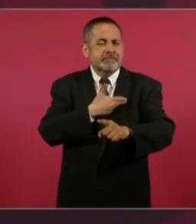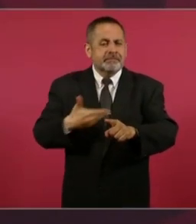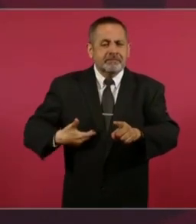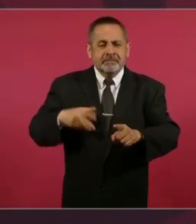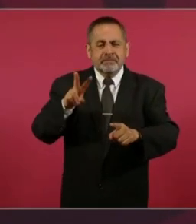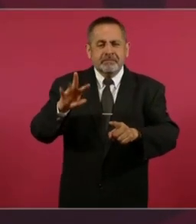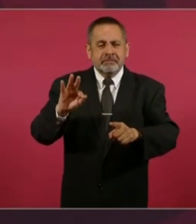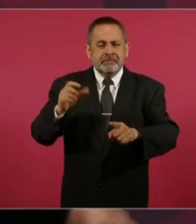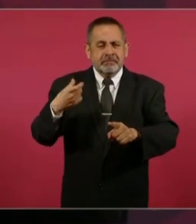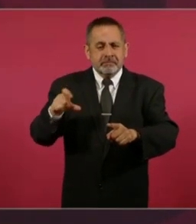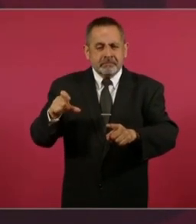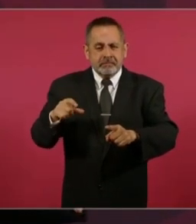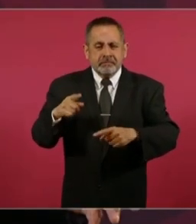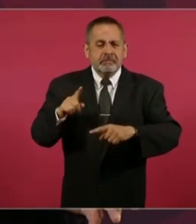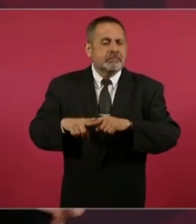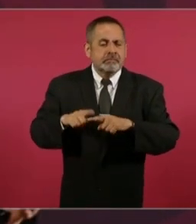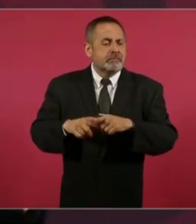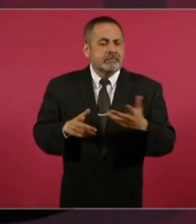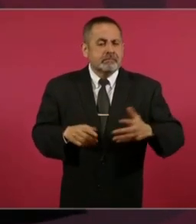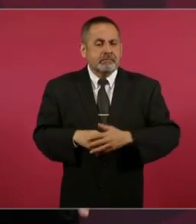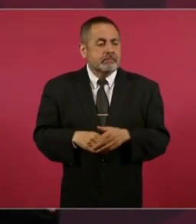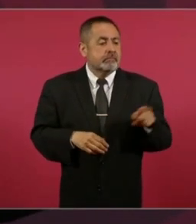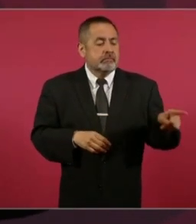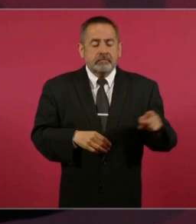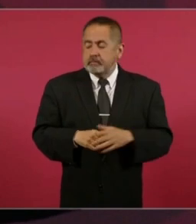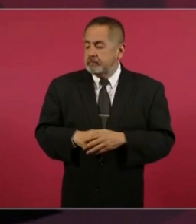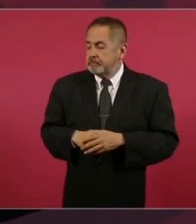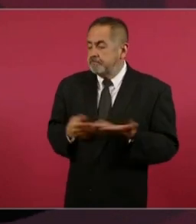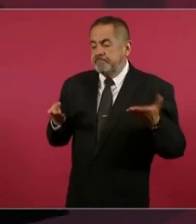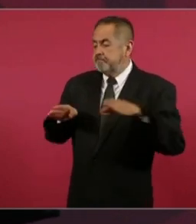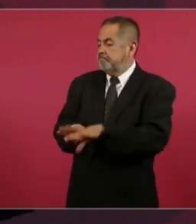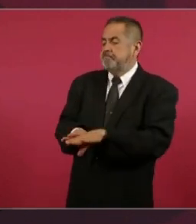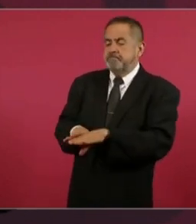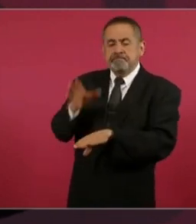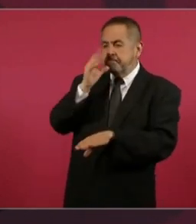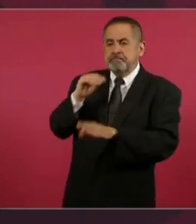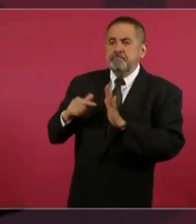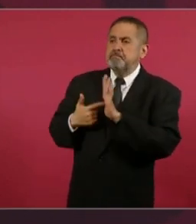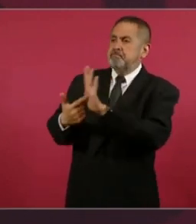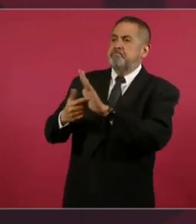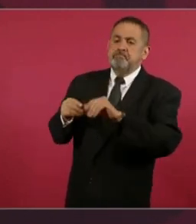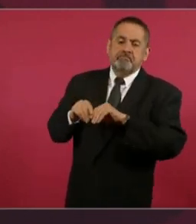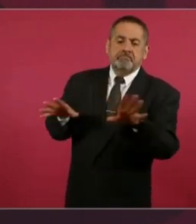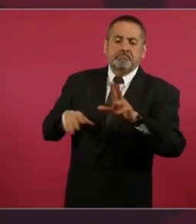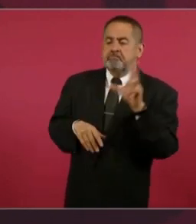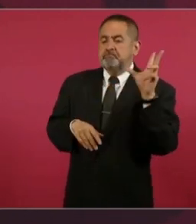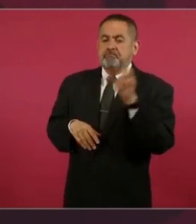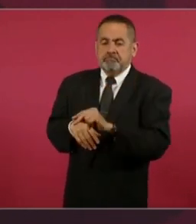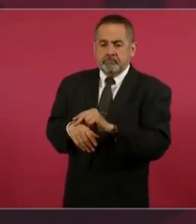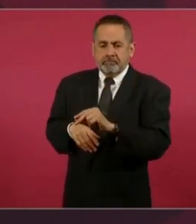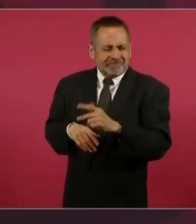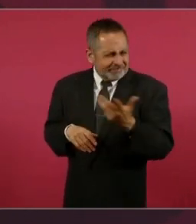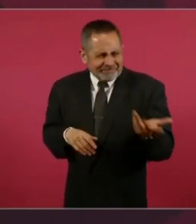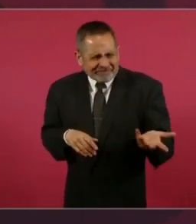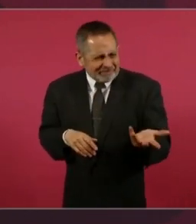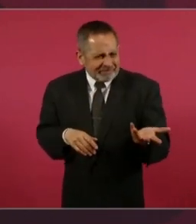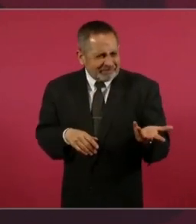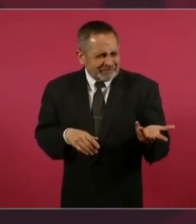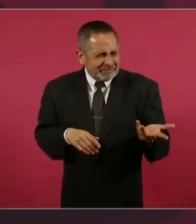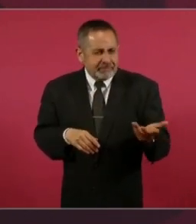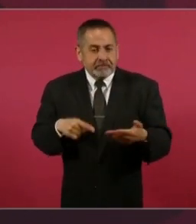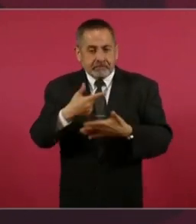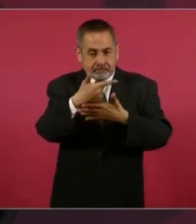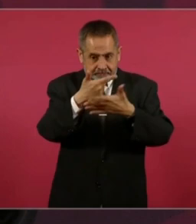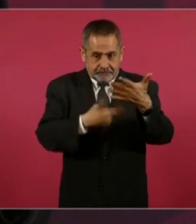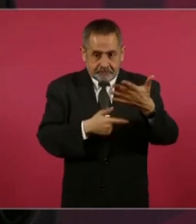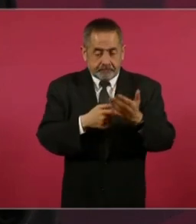Fox lo primero que hacen es reservar la lista de los que